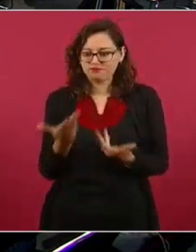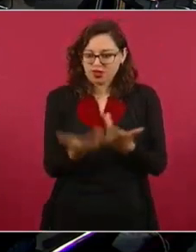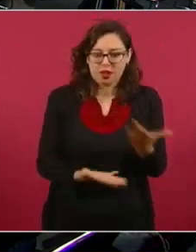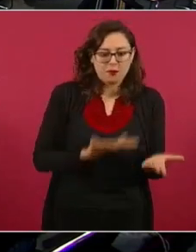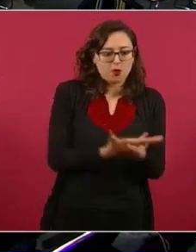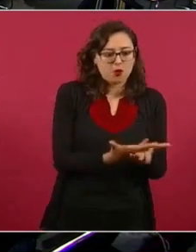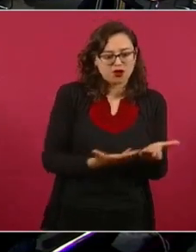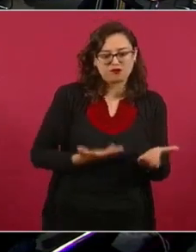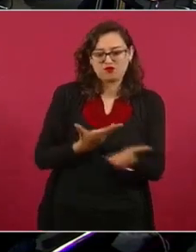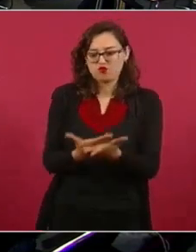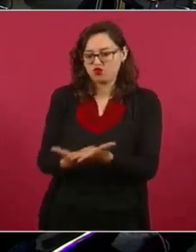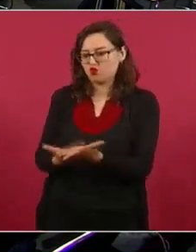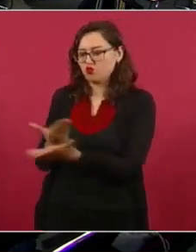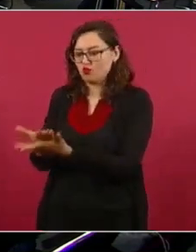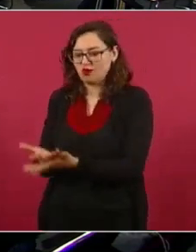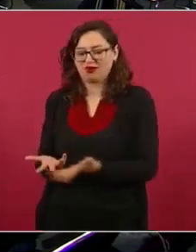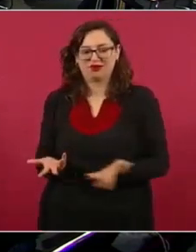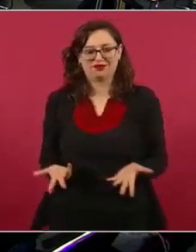argumentar,